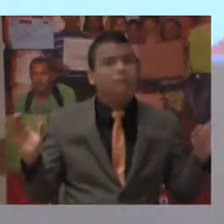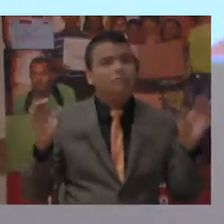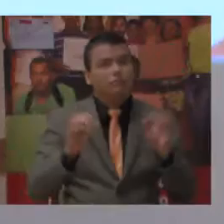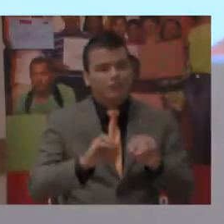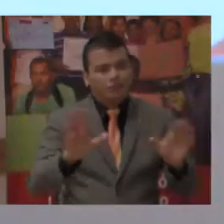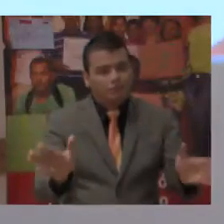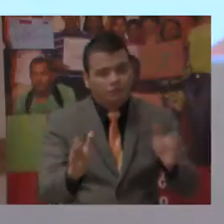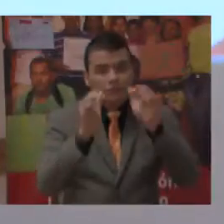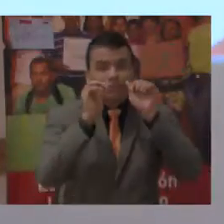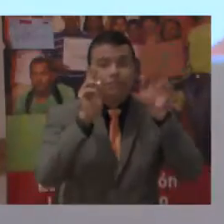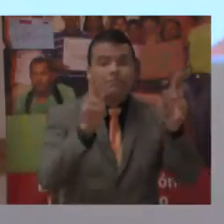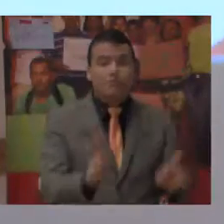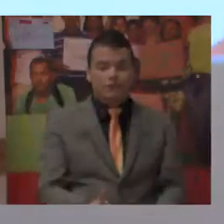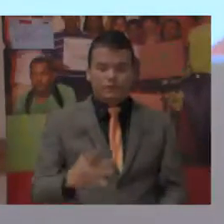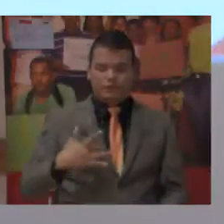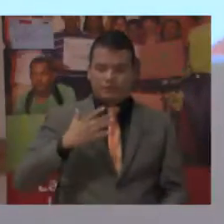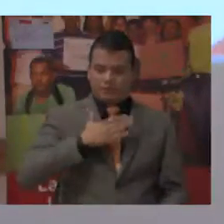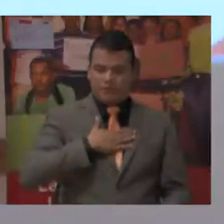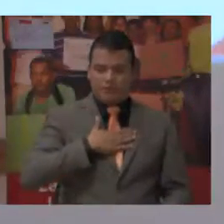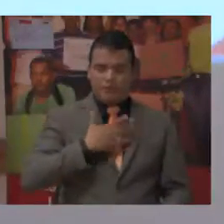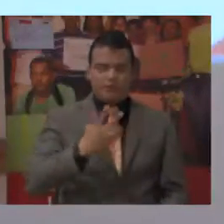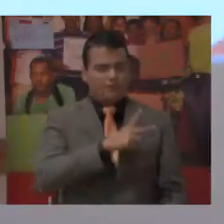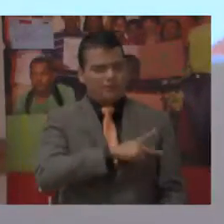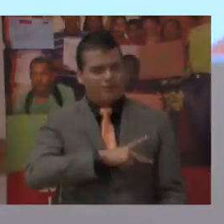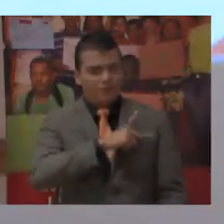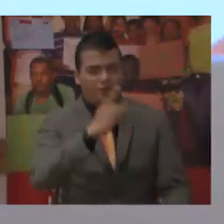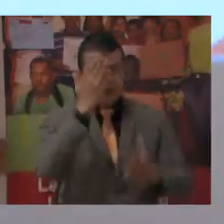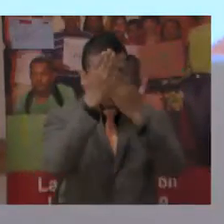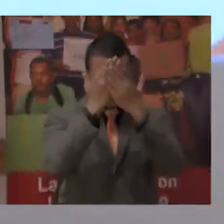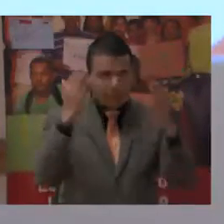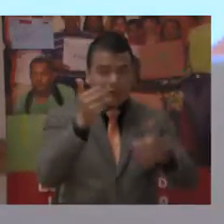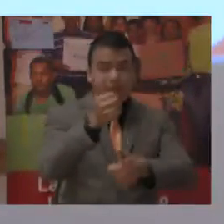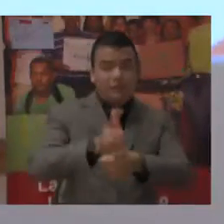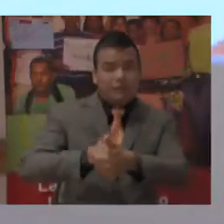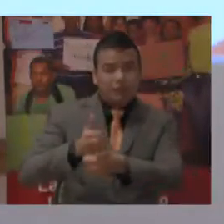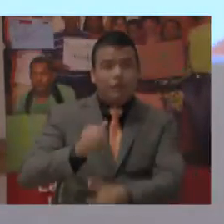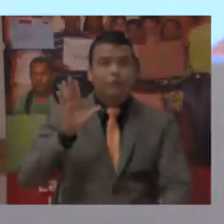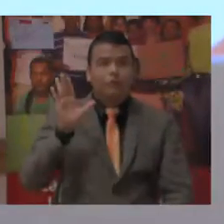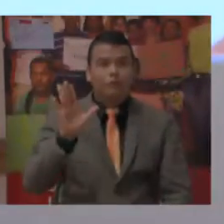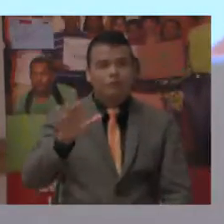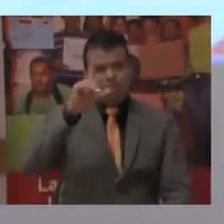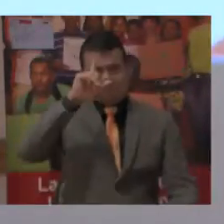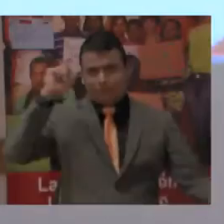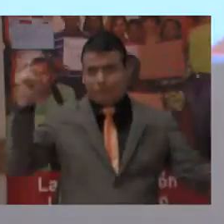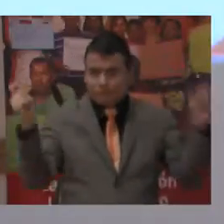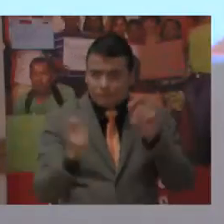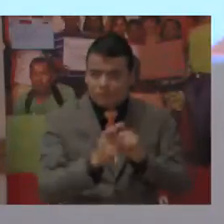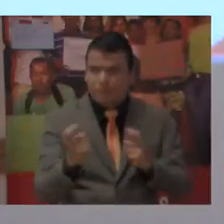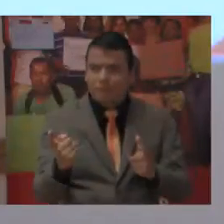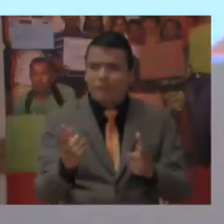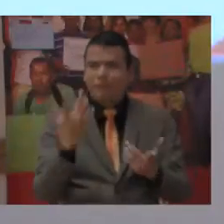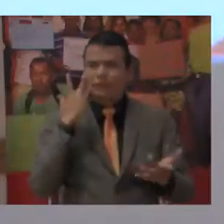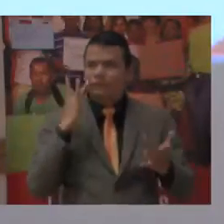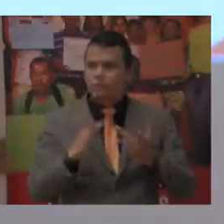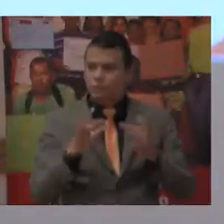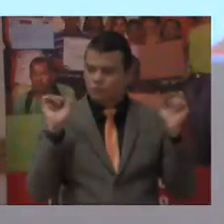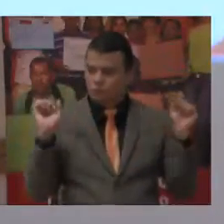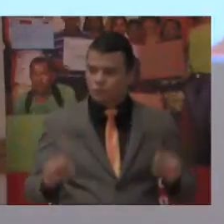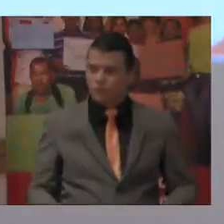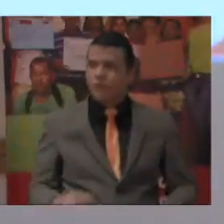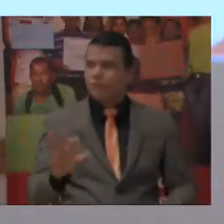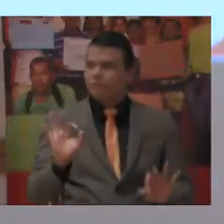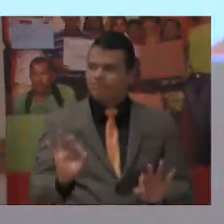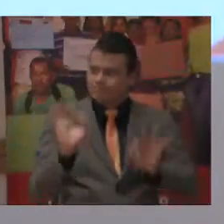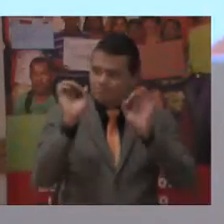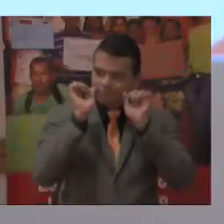de ciudadanía, en los valores democráticos que tienen que cambiar, que tienen que modelar para que sean